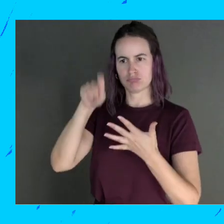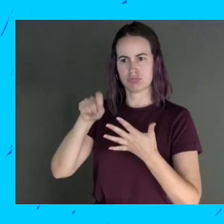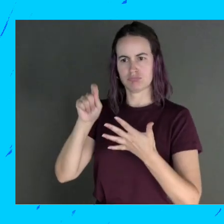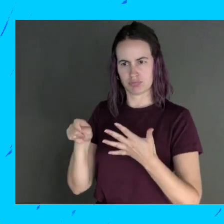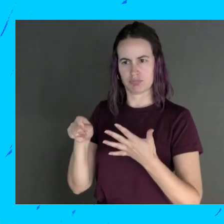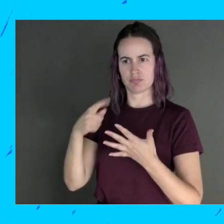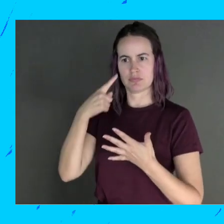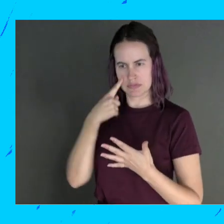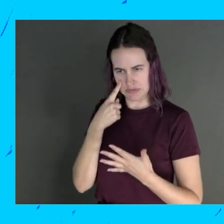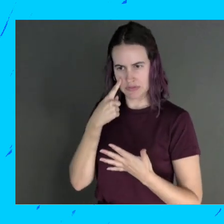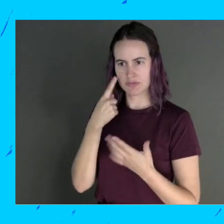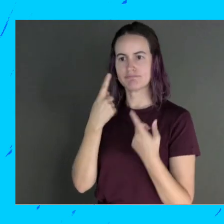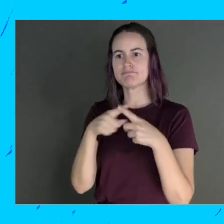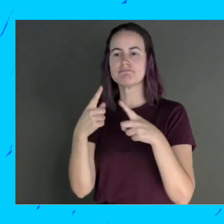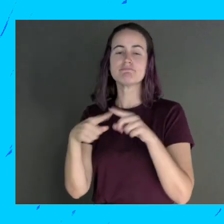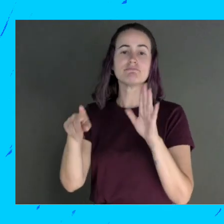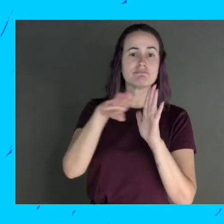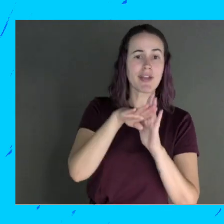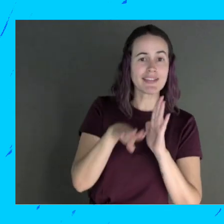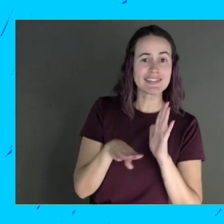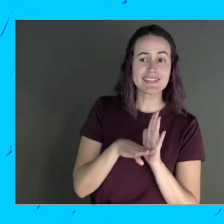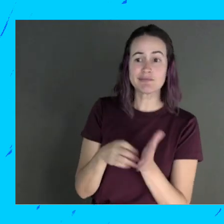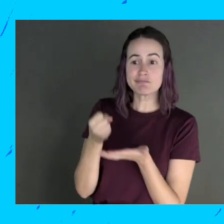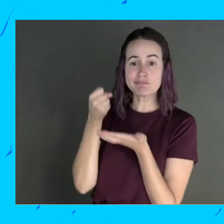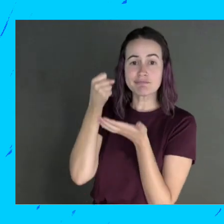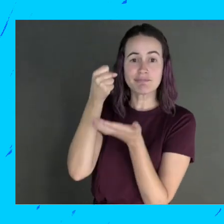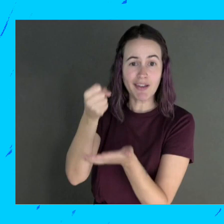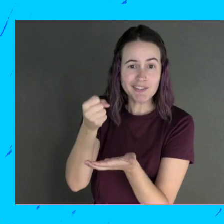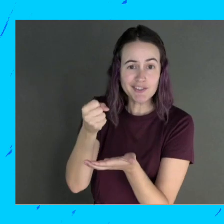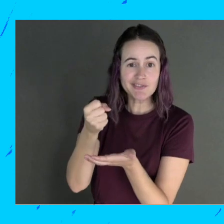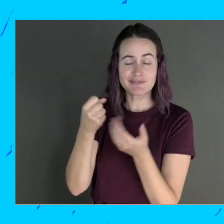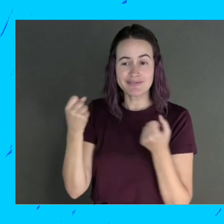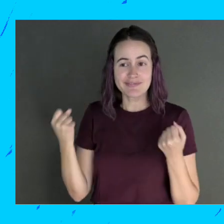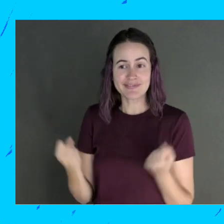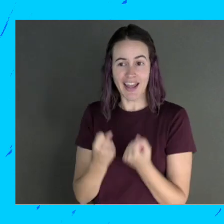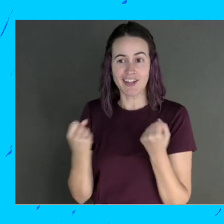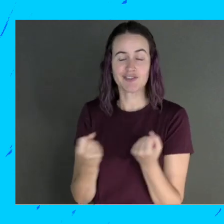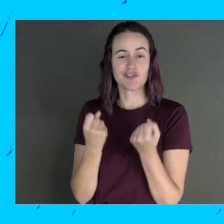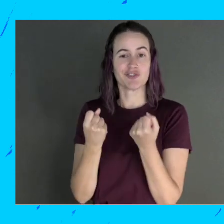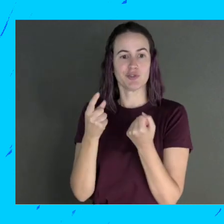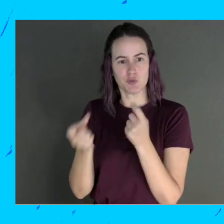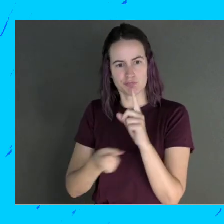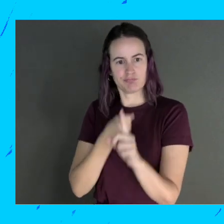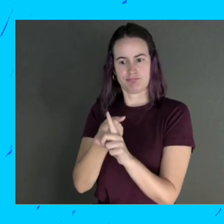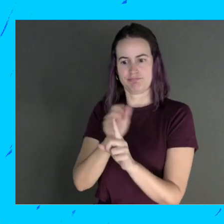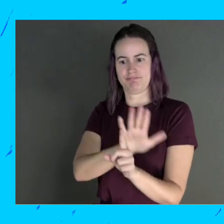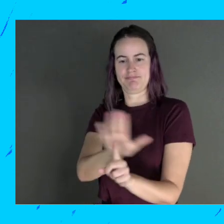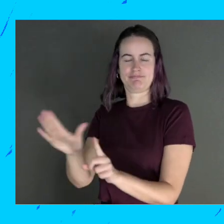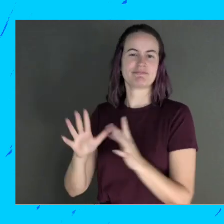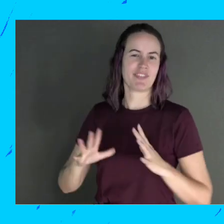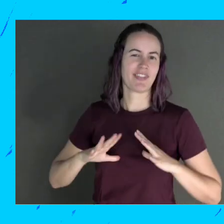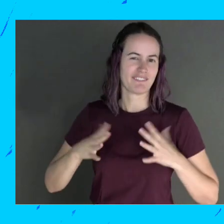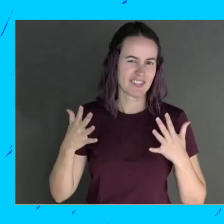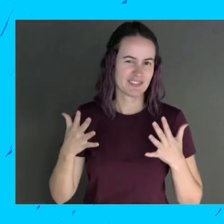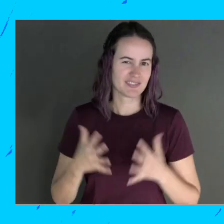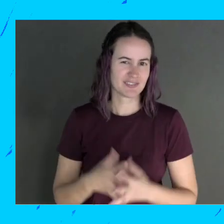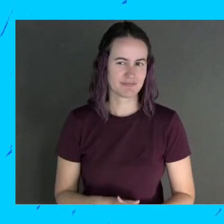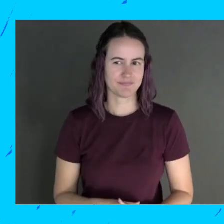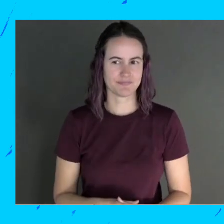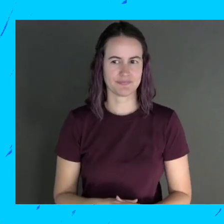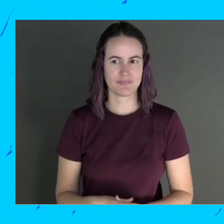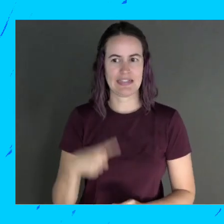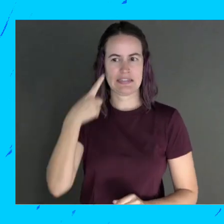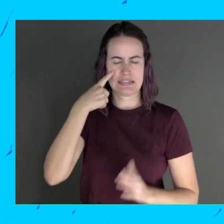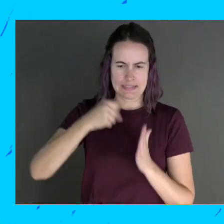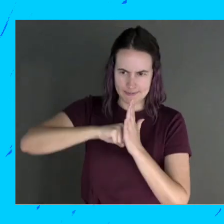de los jóvenes en las políticas nacionales, estrategias y presupuestos que impactan su salud y bienestar. Y es muy bueno ver